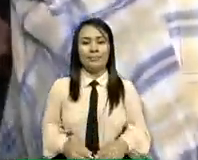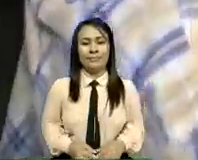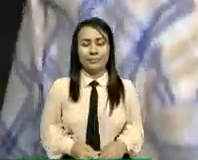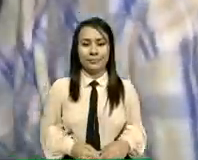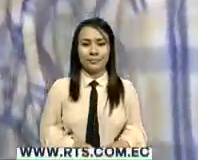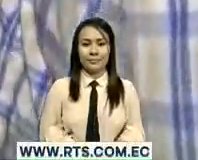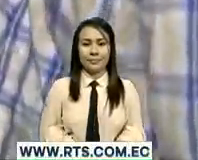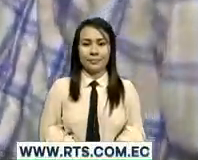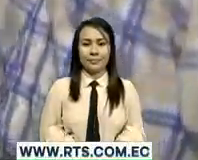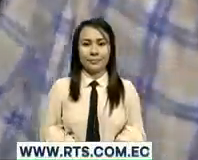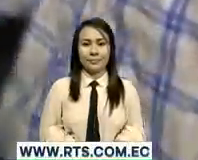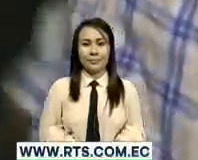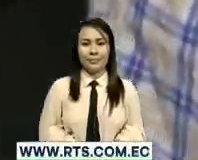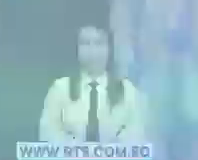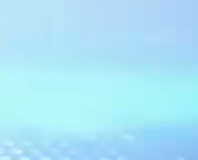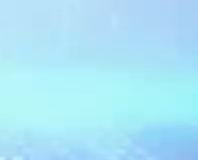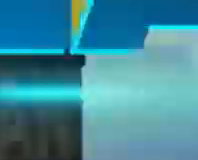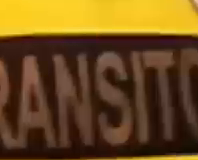Valdivieso.